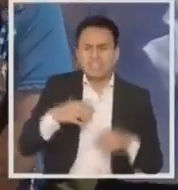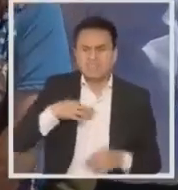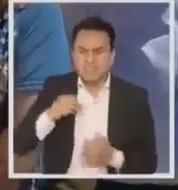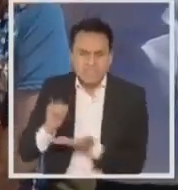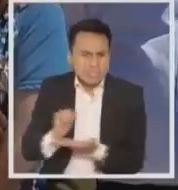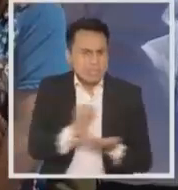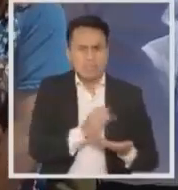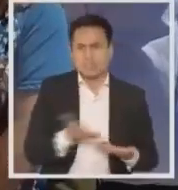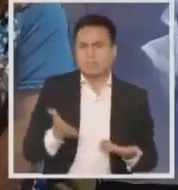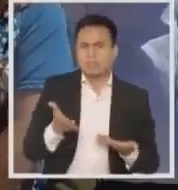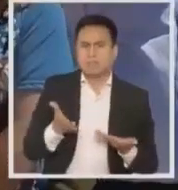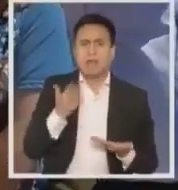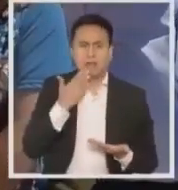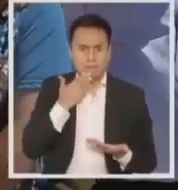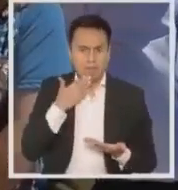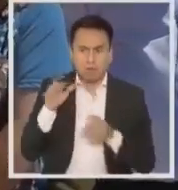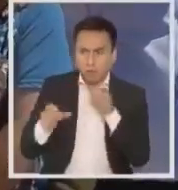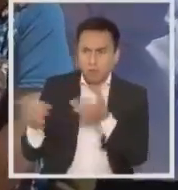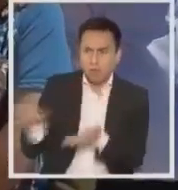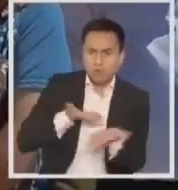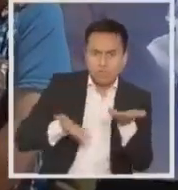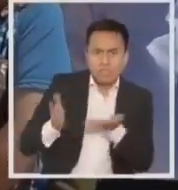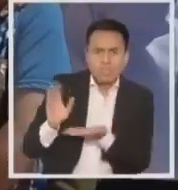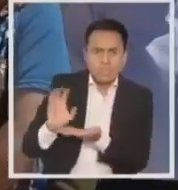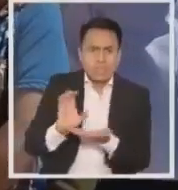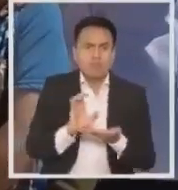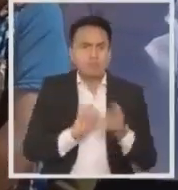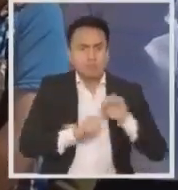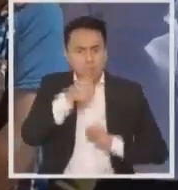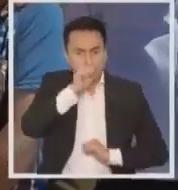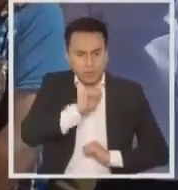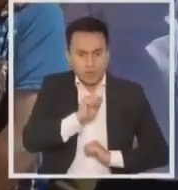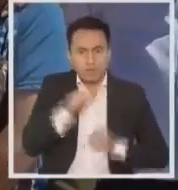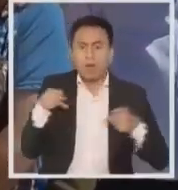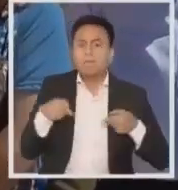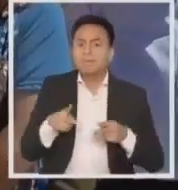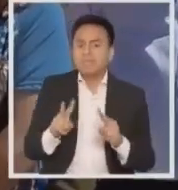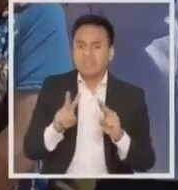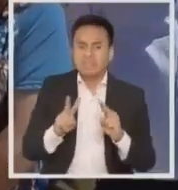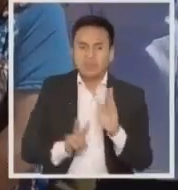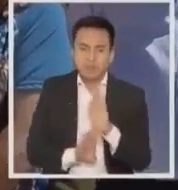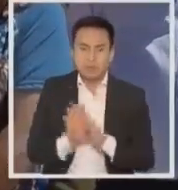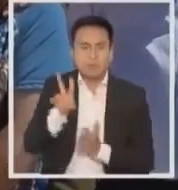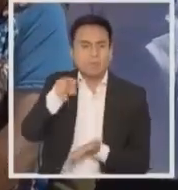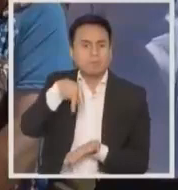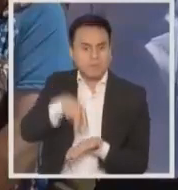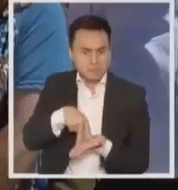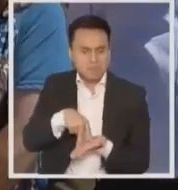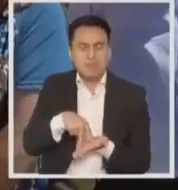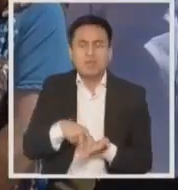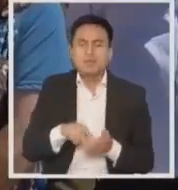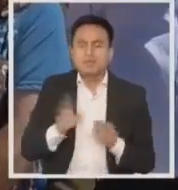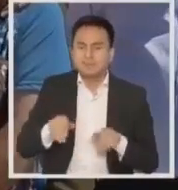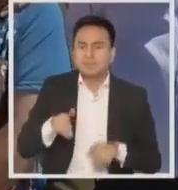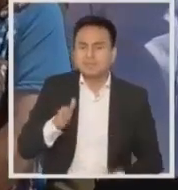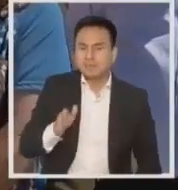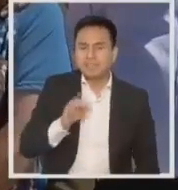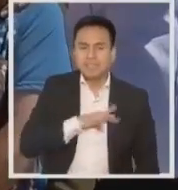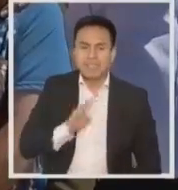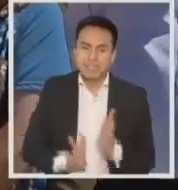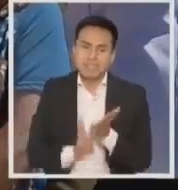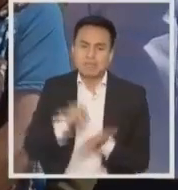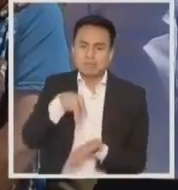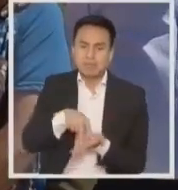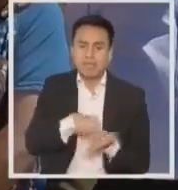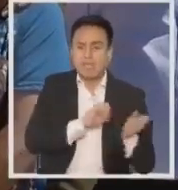mediante la colaboración de los diferentes entes del Estado y el mundo privado, que nos va a permitir ponernos de pie. Como siempre, Chile se va a poner de